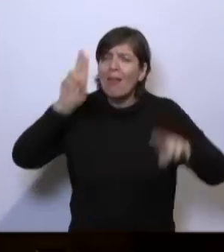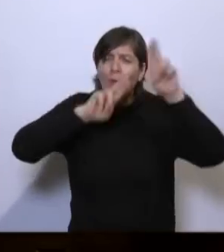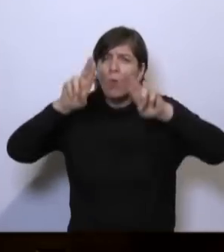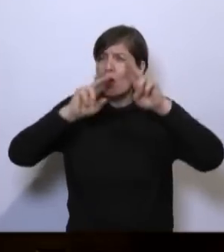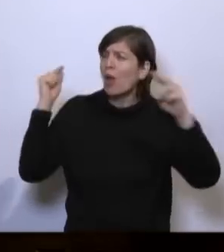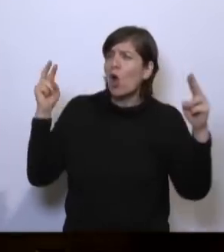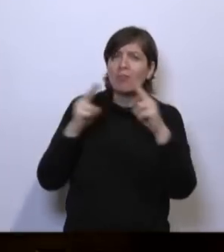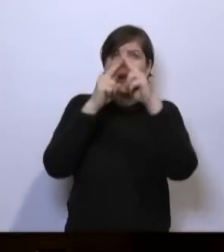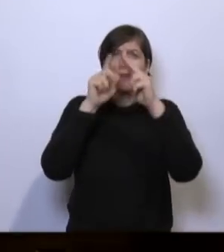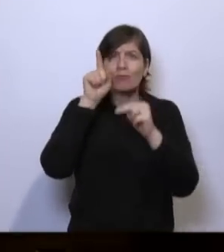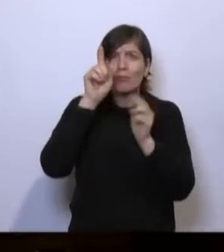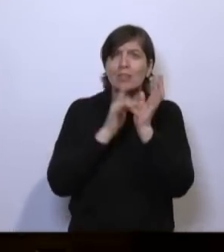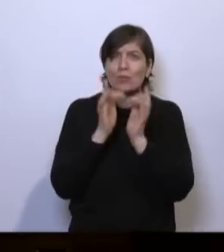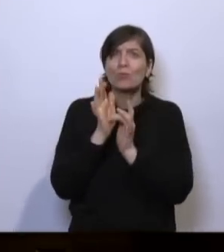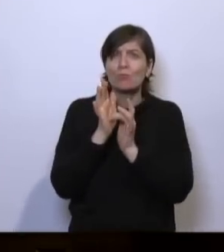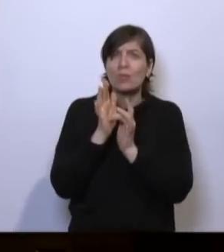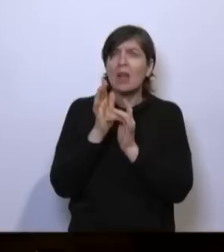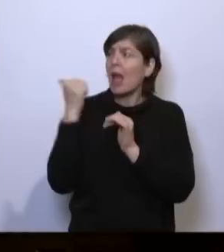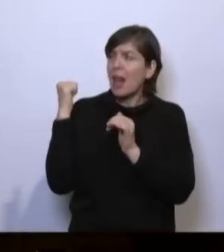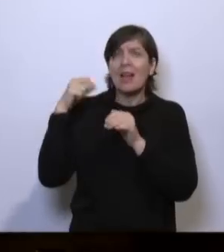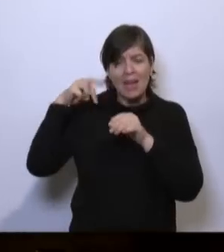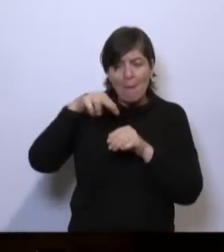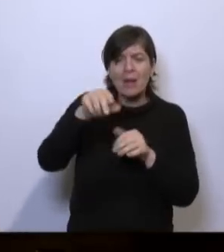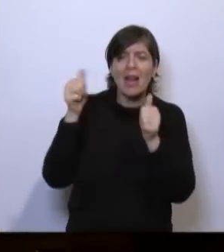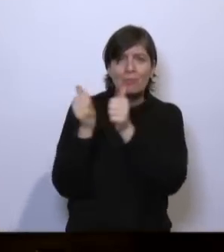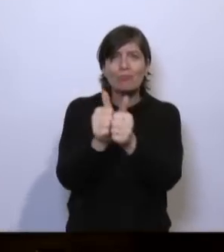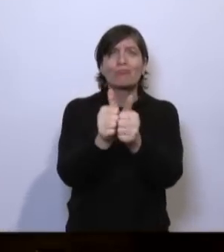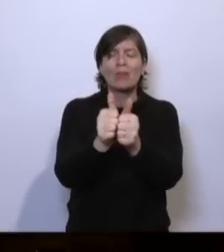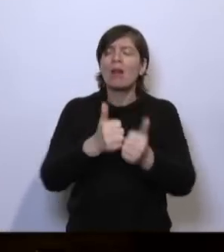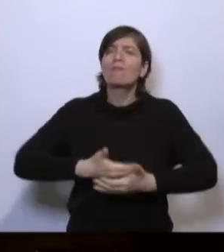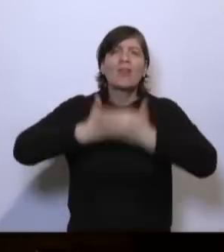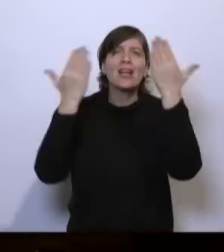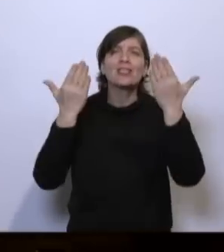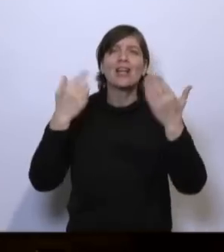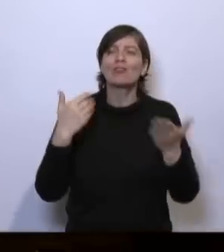y encontrarlo. Camina a nuestro lado. Dichosos los